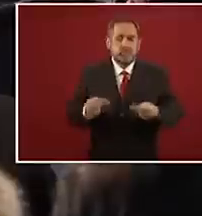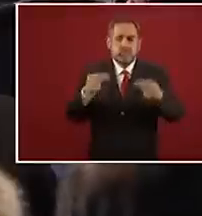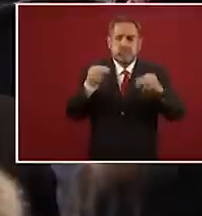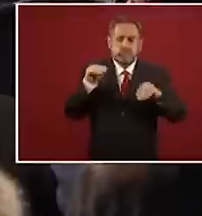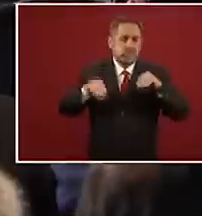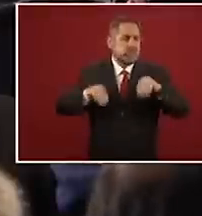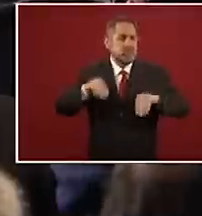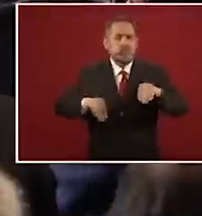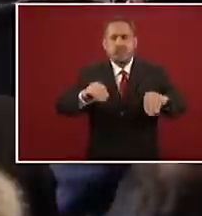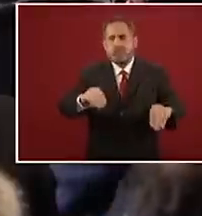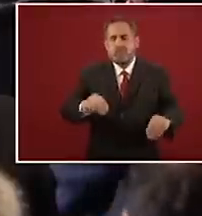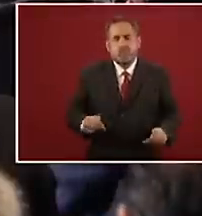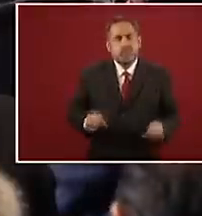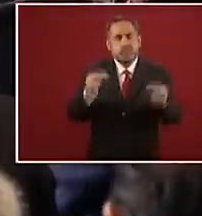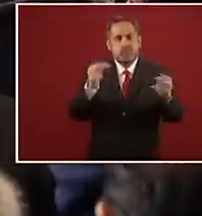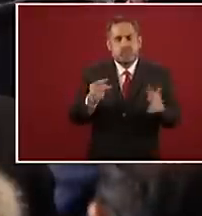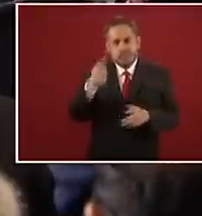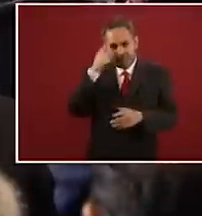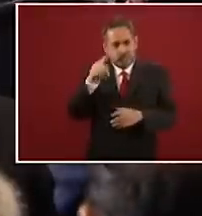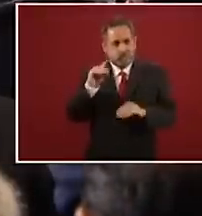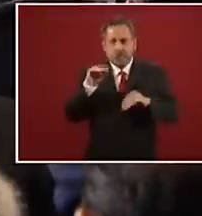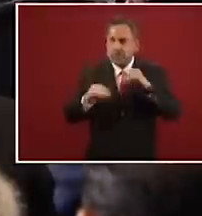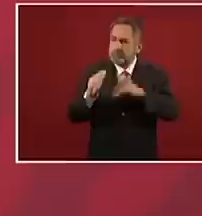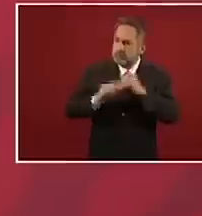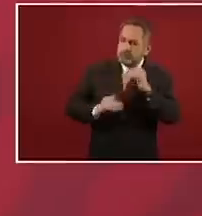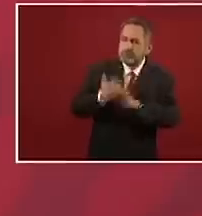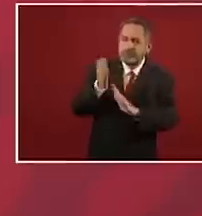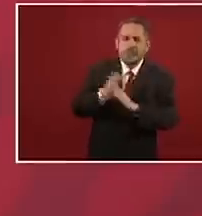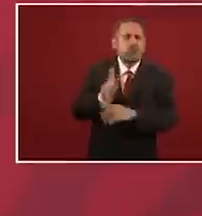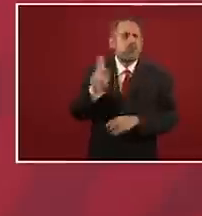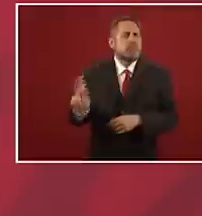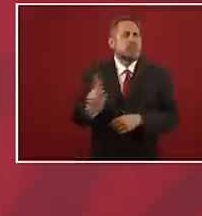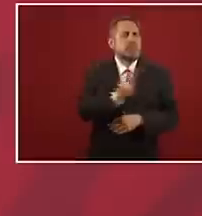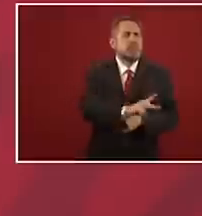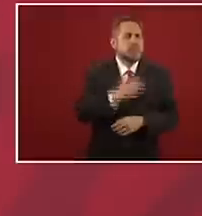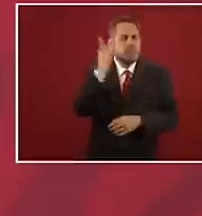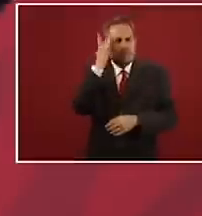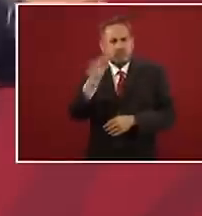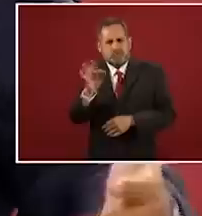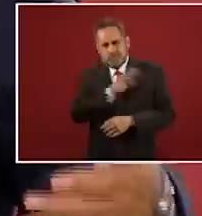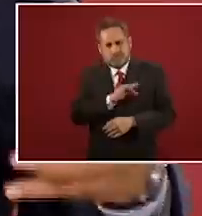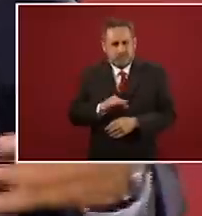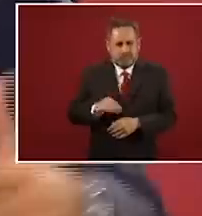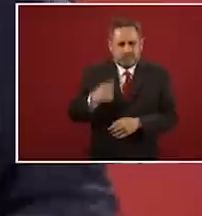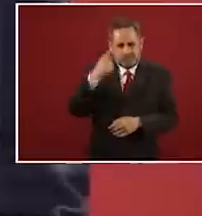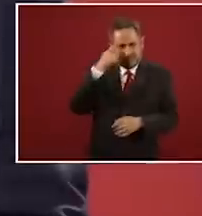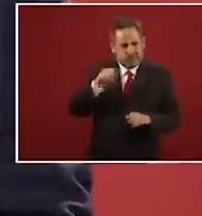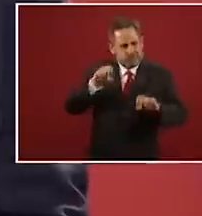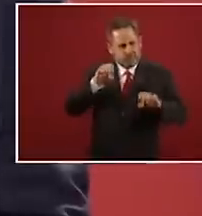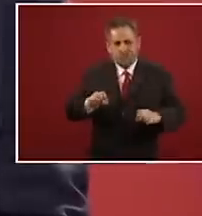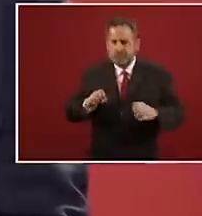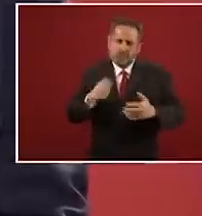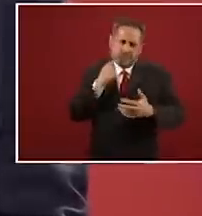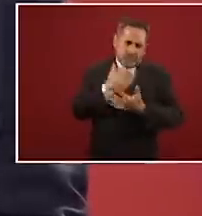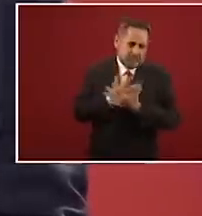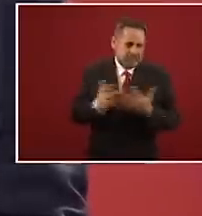y desarrollo inmobiliario, como Santa Fe, pero en grande.